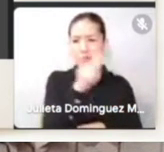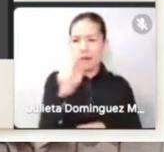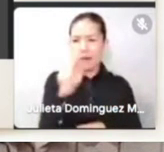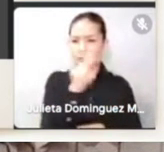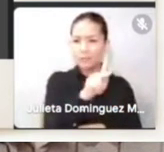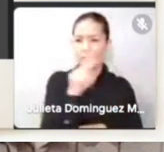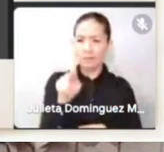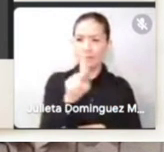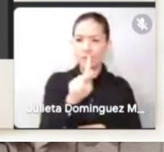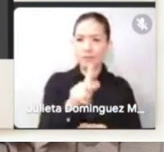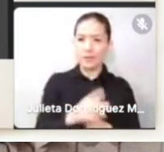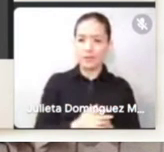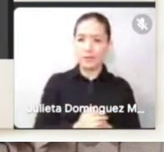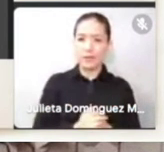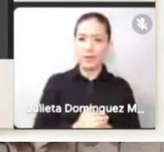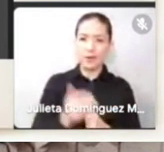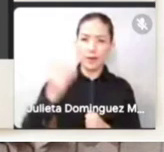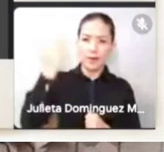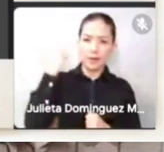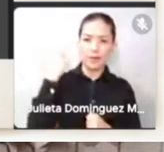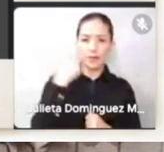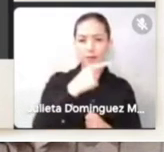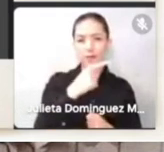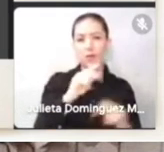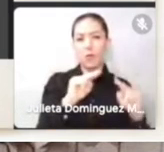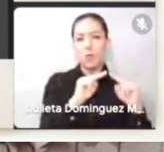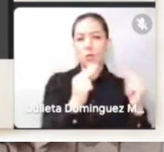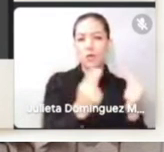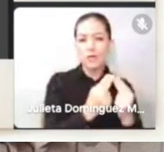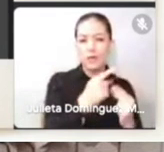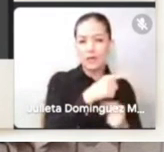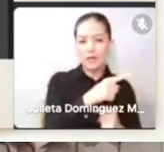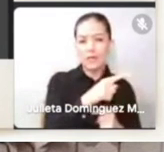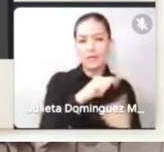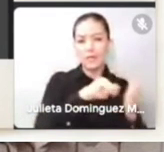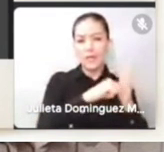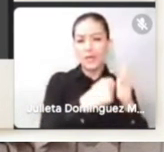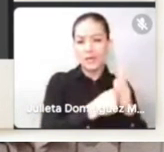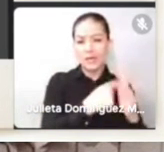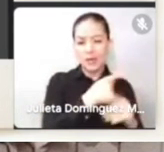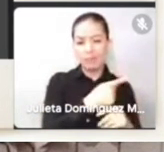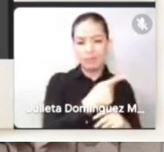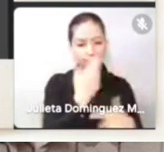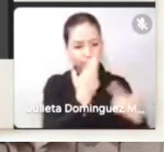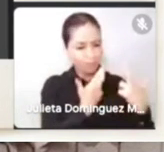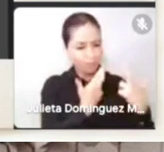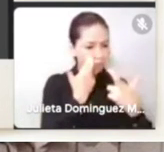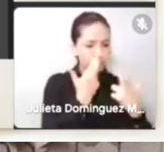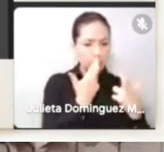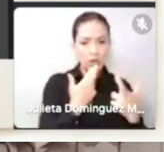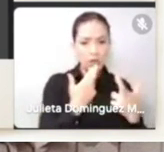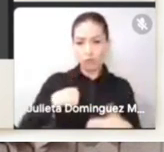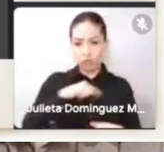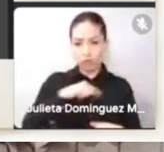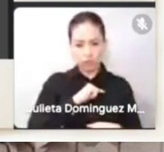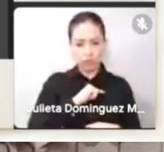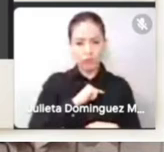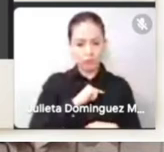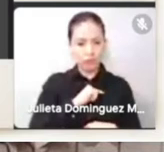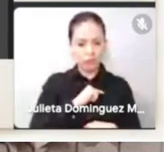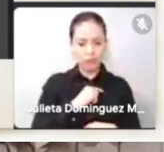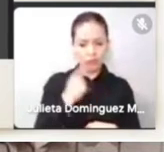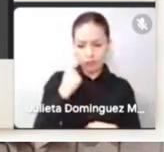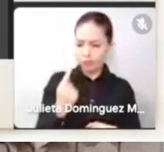hicieron ante la referida Unidad Técnica de Fiscalización. Así, a juicio de esta ponencia, lo manifestado por el actor